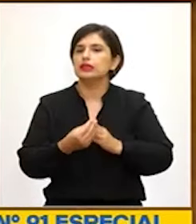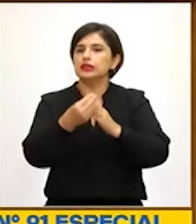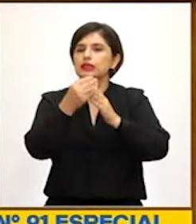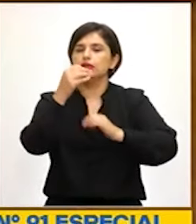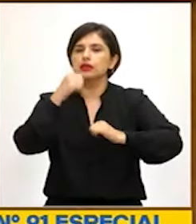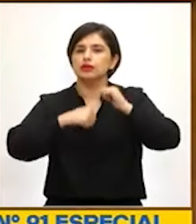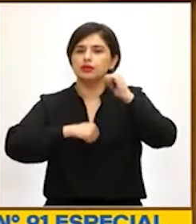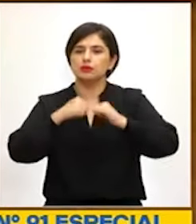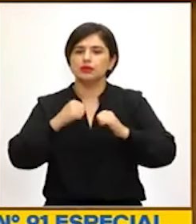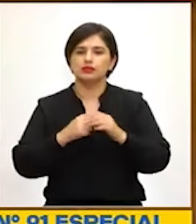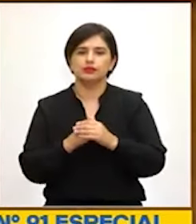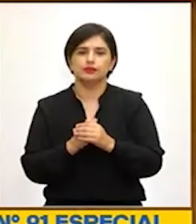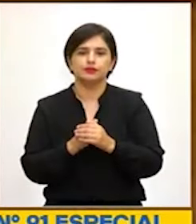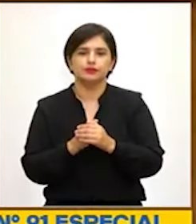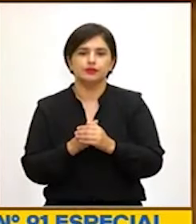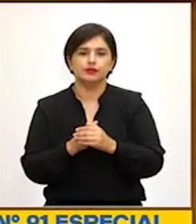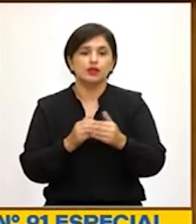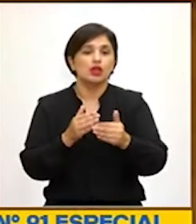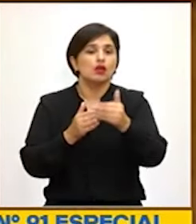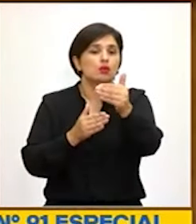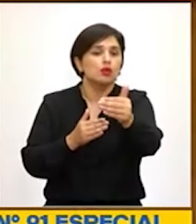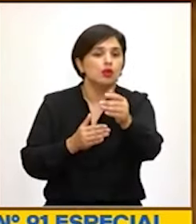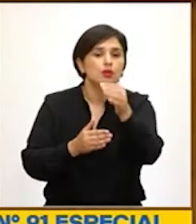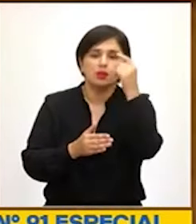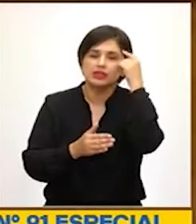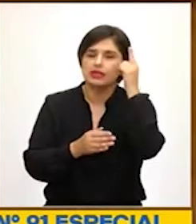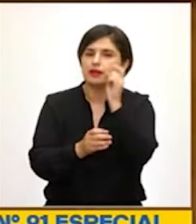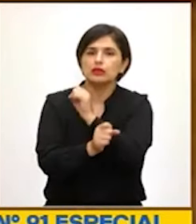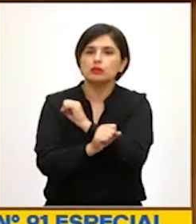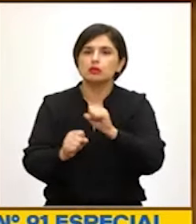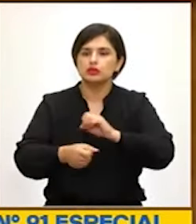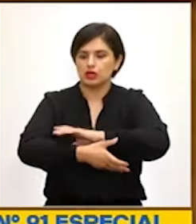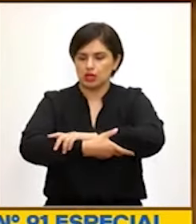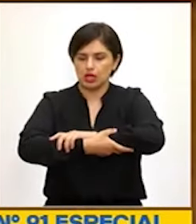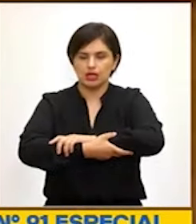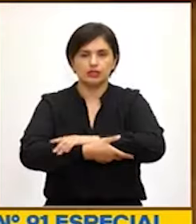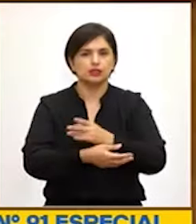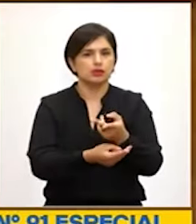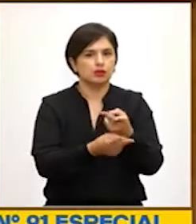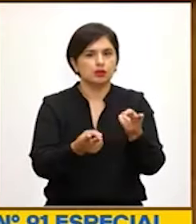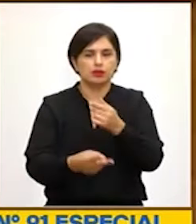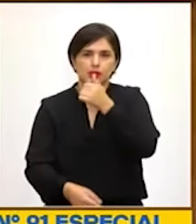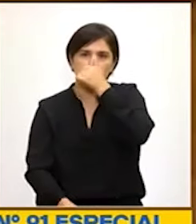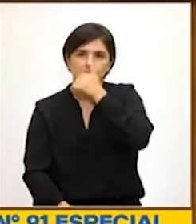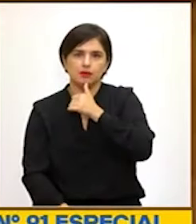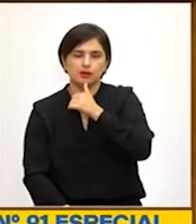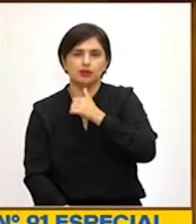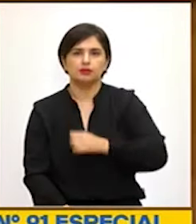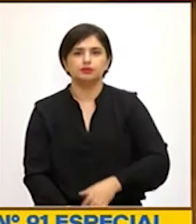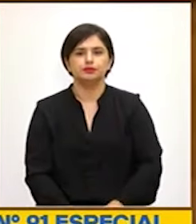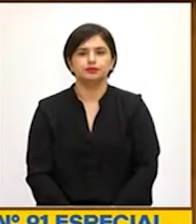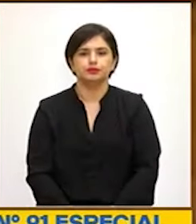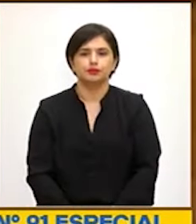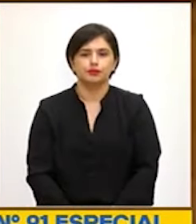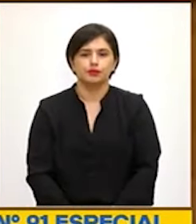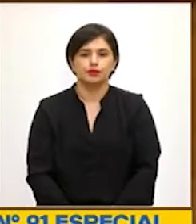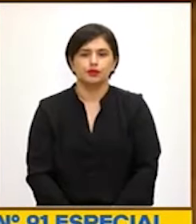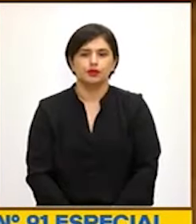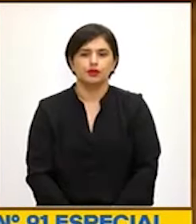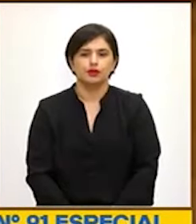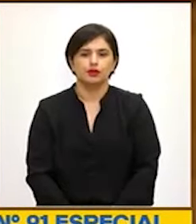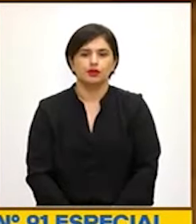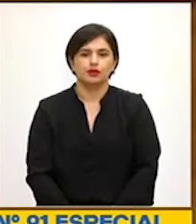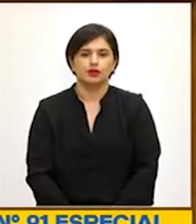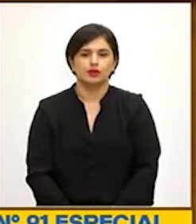para los sectores de al frente era absolutamente imposible una alianza público privado en una explotación de este recurso quedan